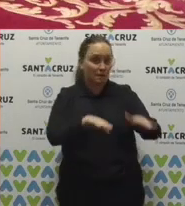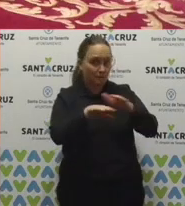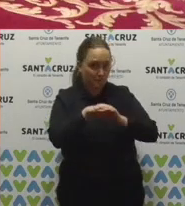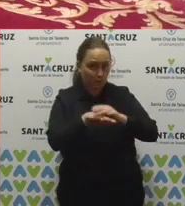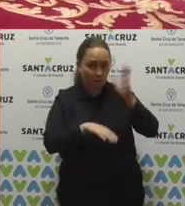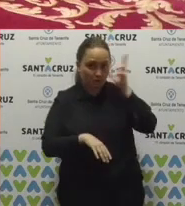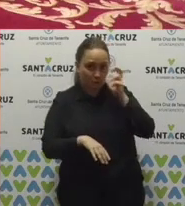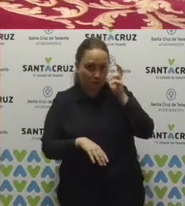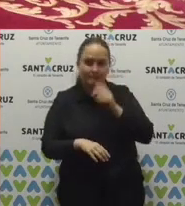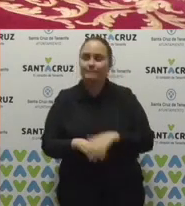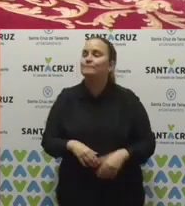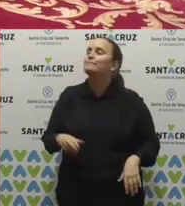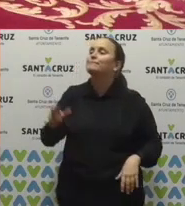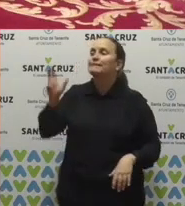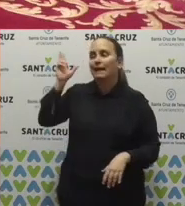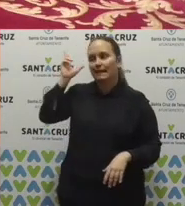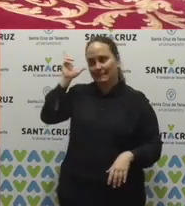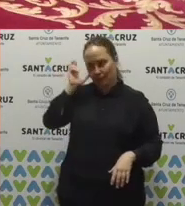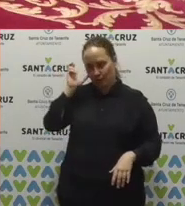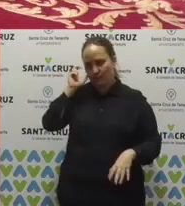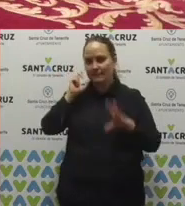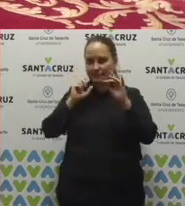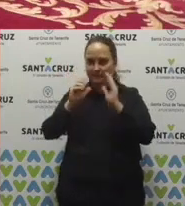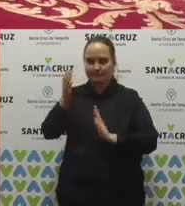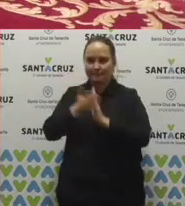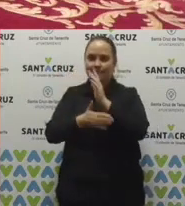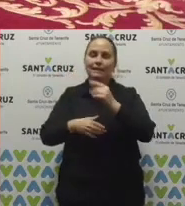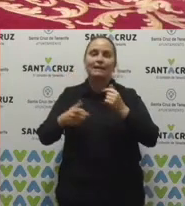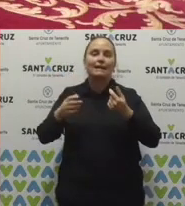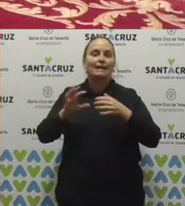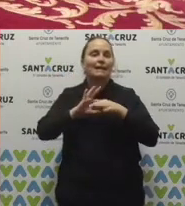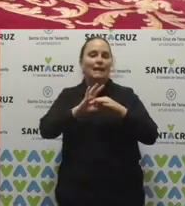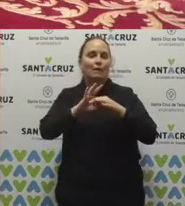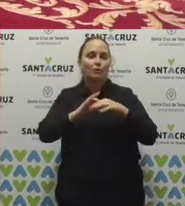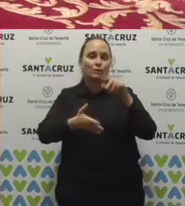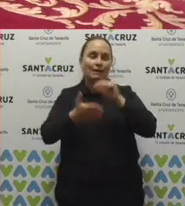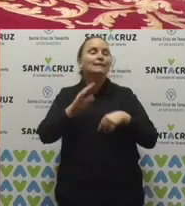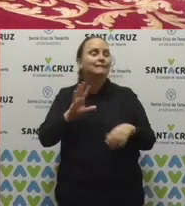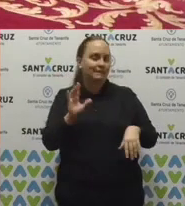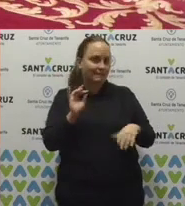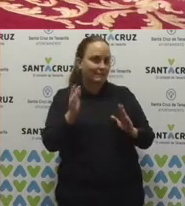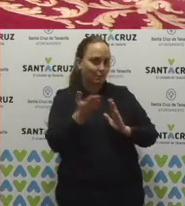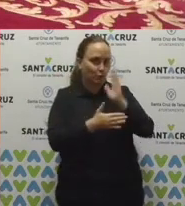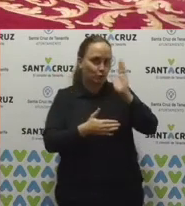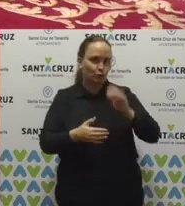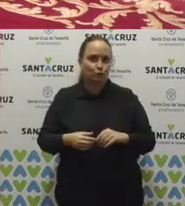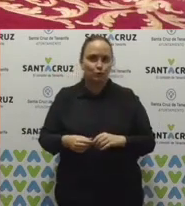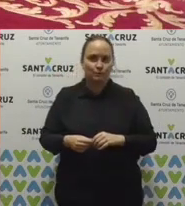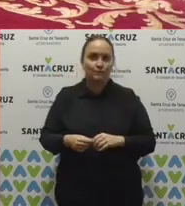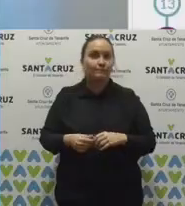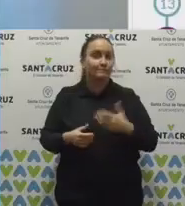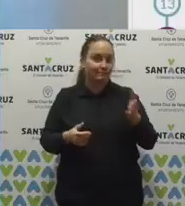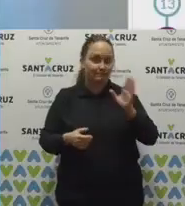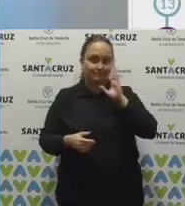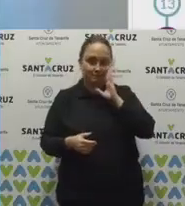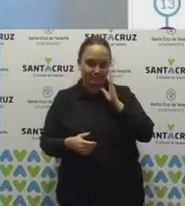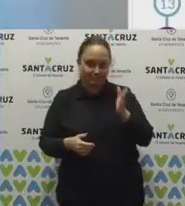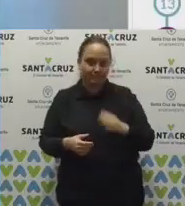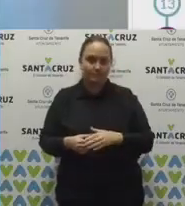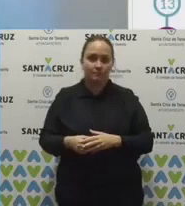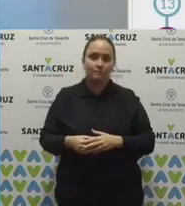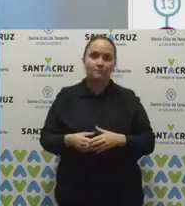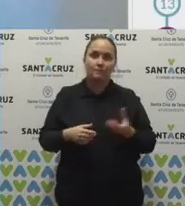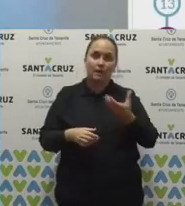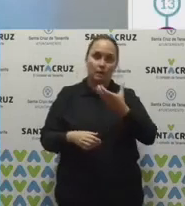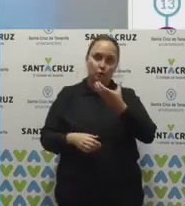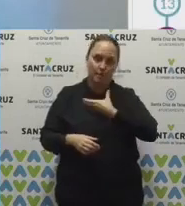se quedó usted en relación contractual si se cortó tanto es así el compromiso de este ayuntamiento